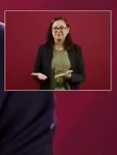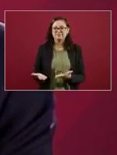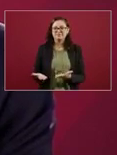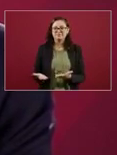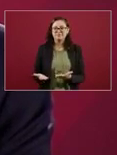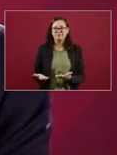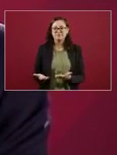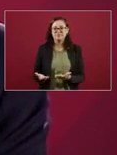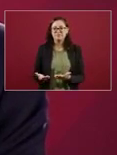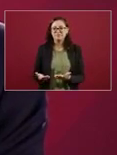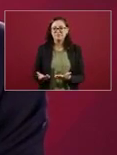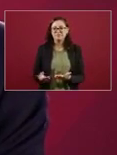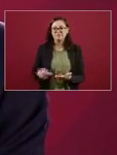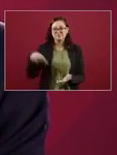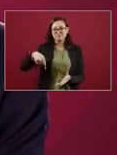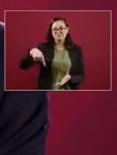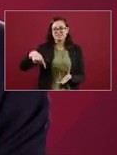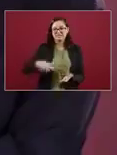con